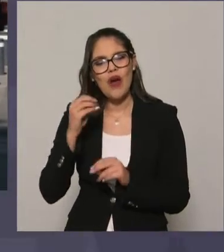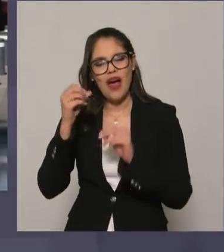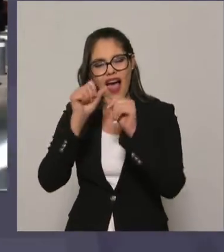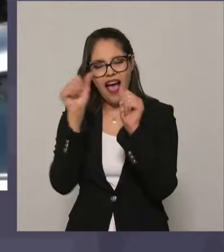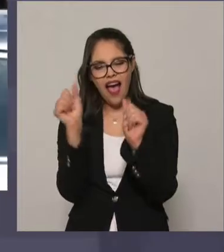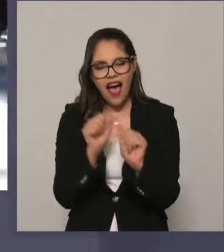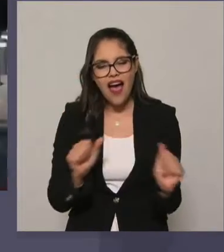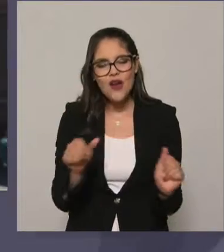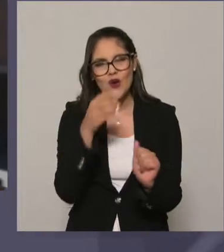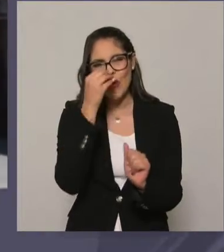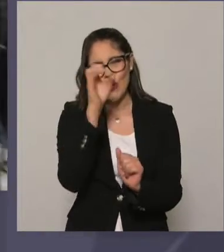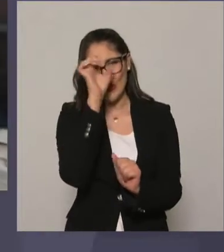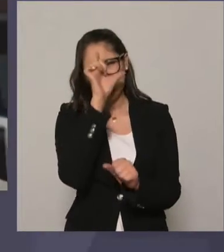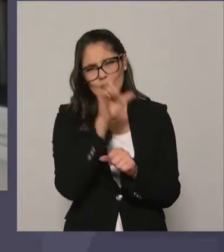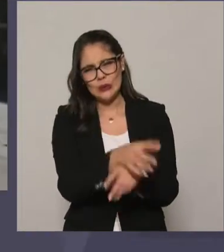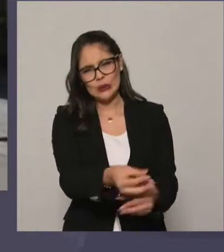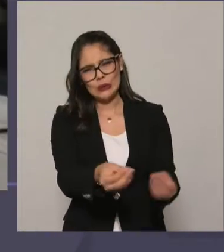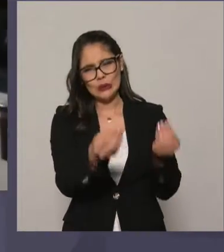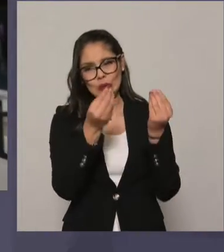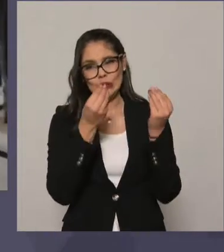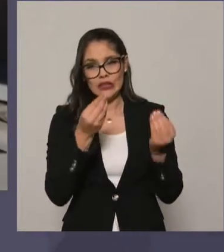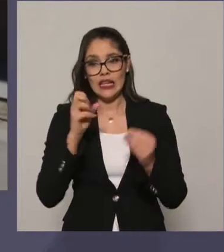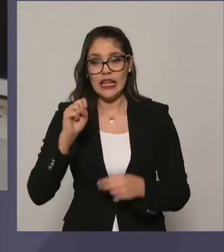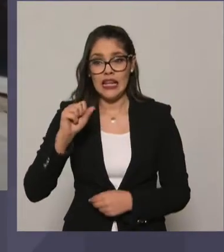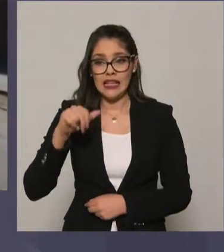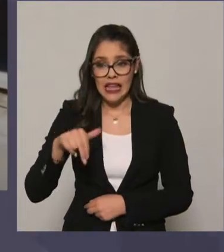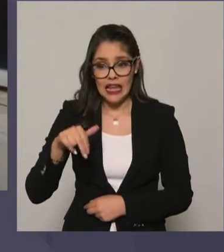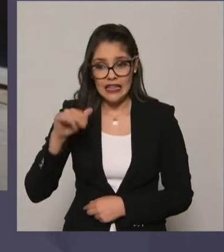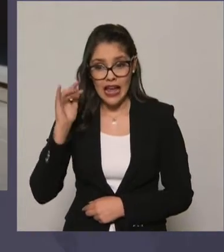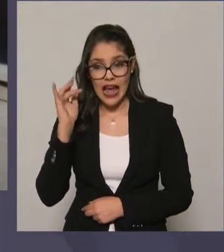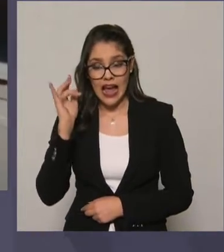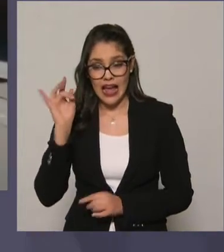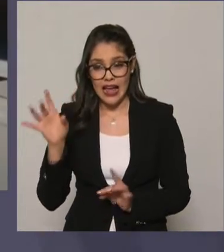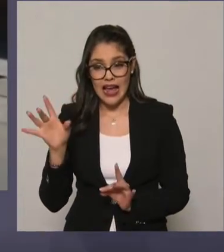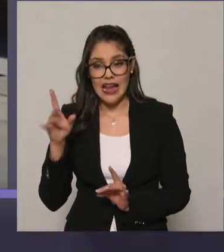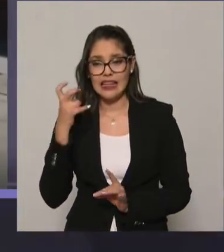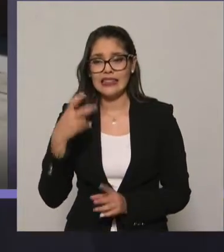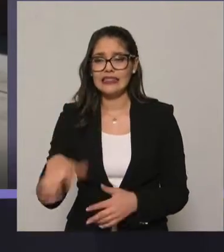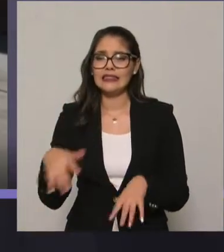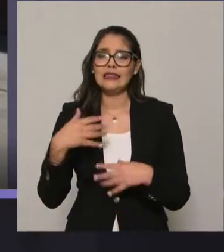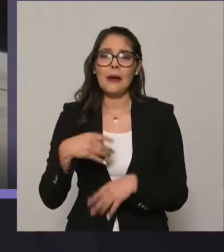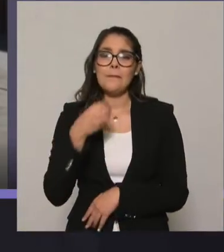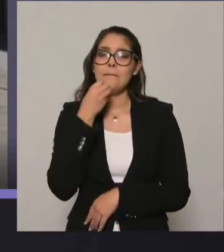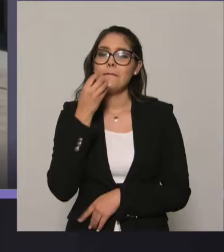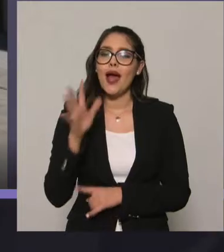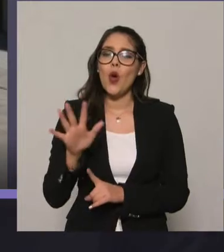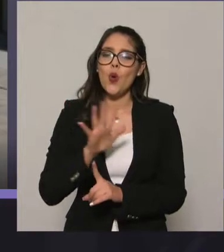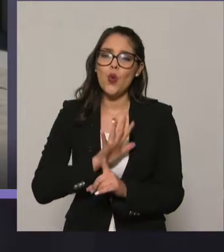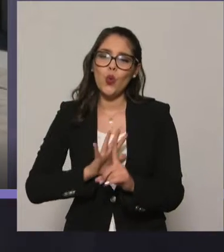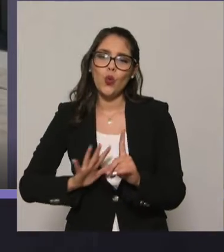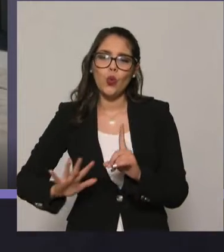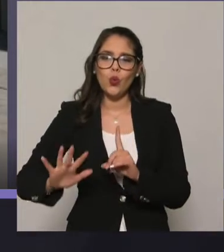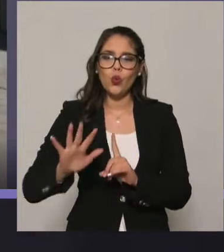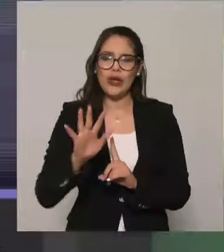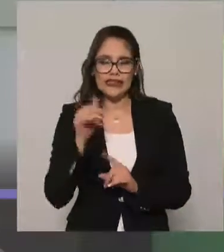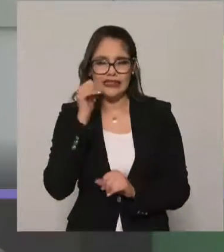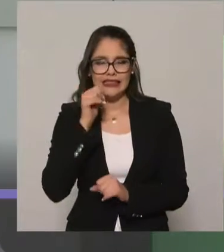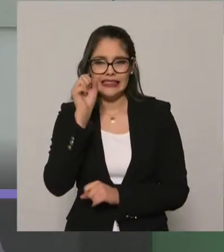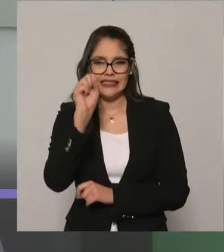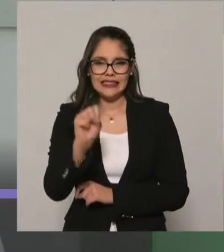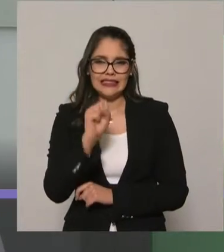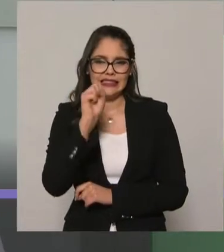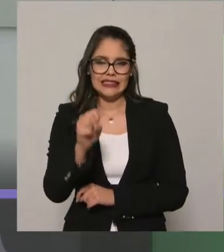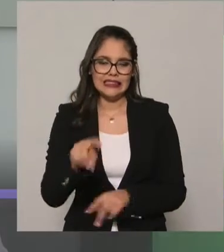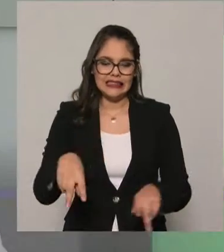más cultural. San Ángel, que tiene esa bellísima plaza en donde se encuentra los sábados, el Bazar